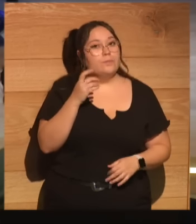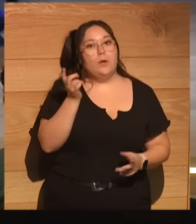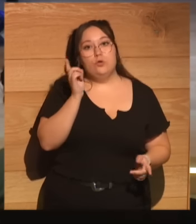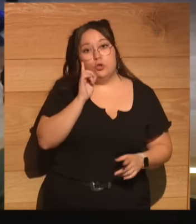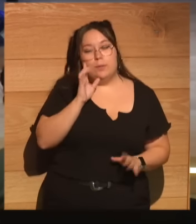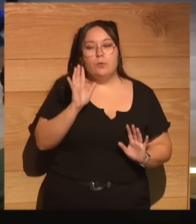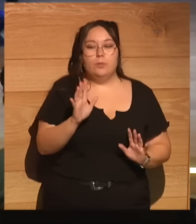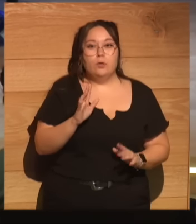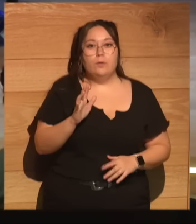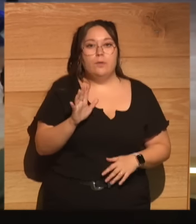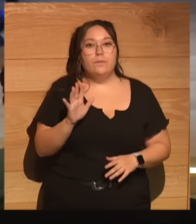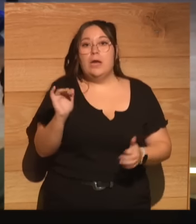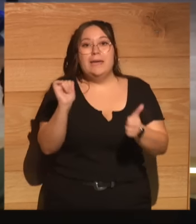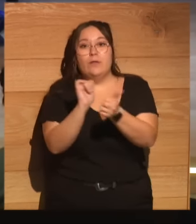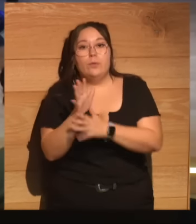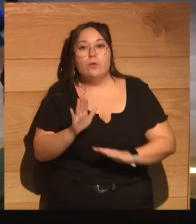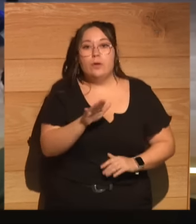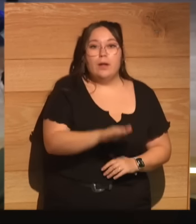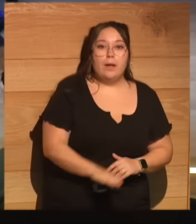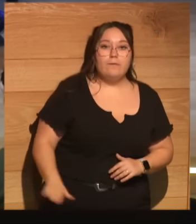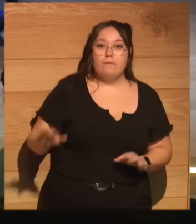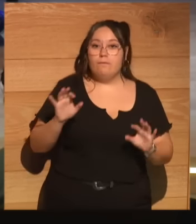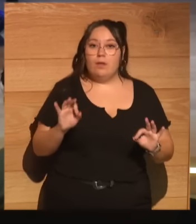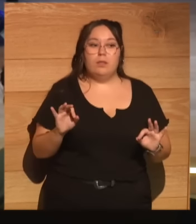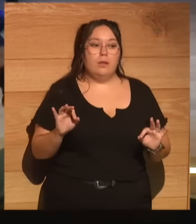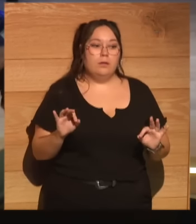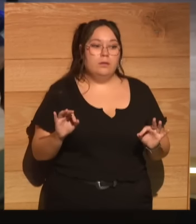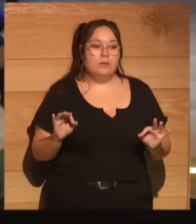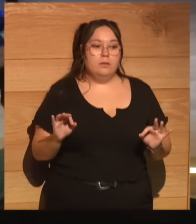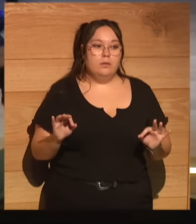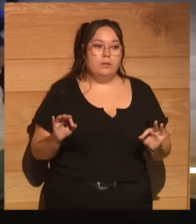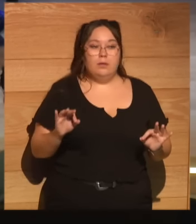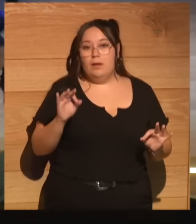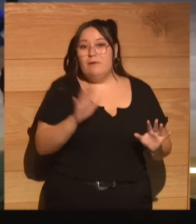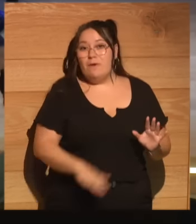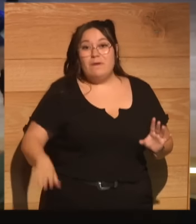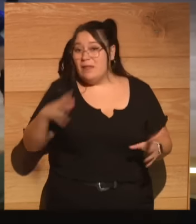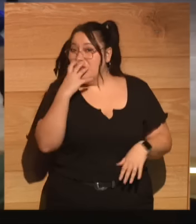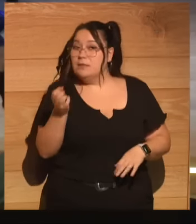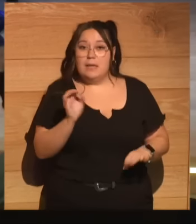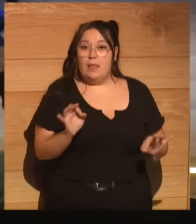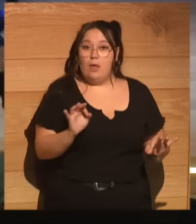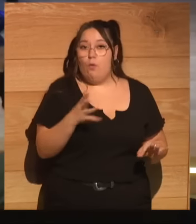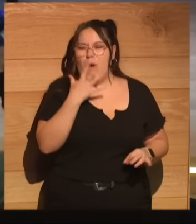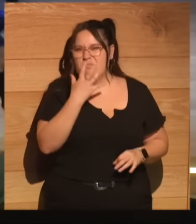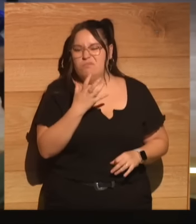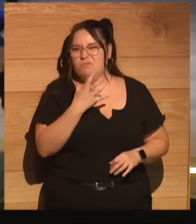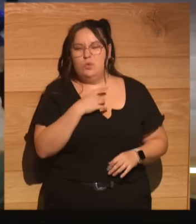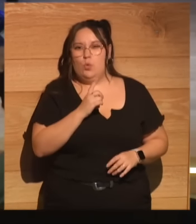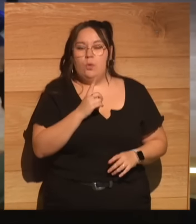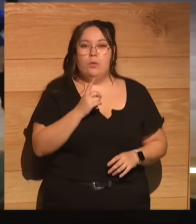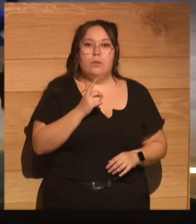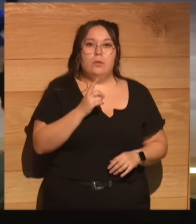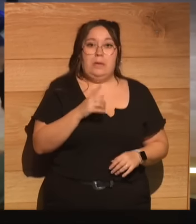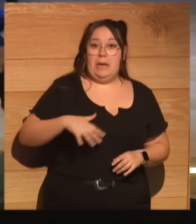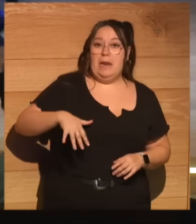No creo, no sabemos, pero no creo que tuviera una infancia terriblemente triste o amargada. No. De hecho, él, incluso de